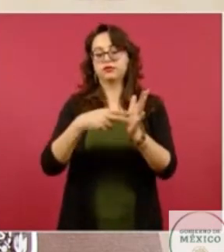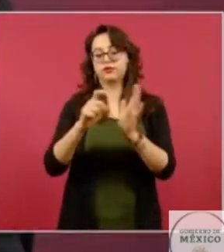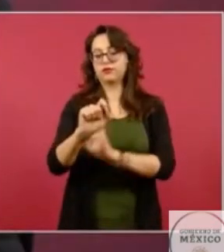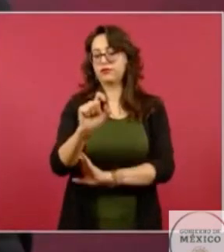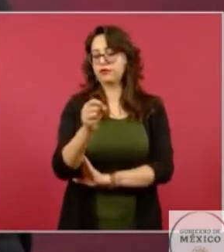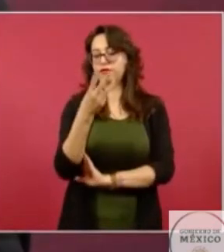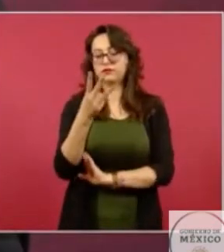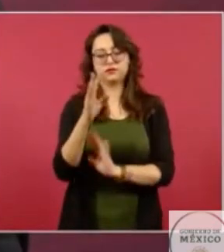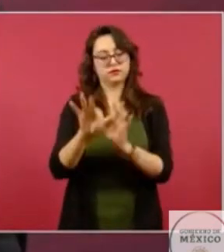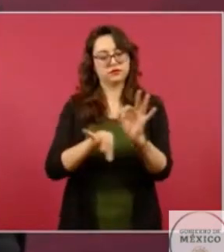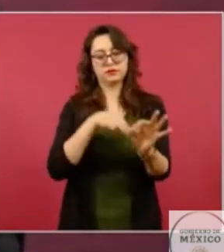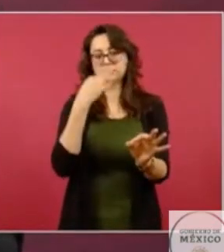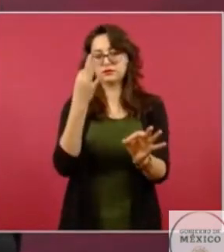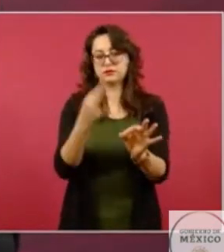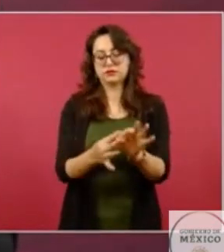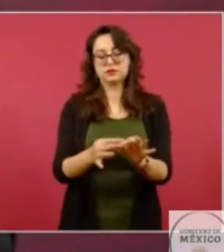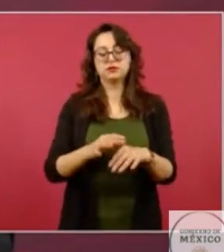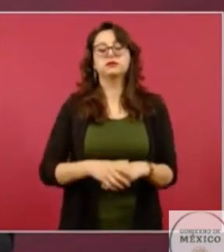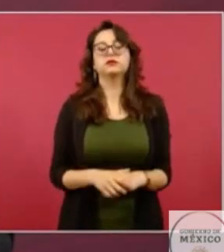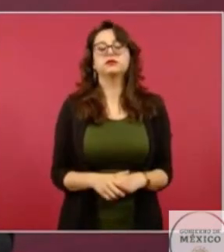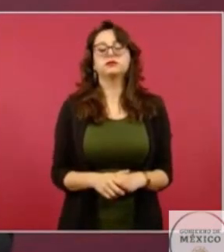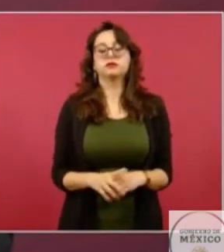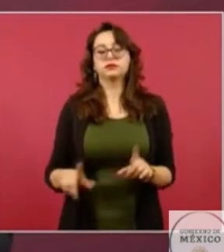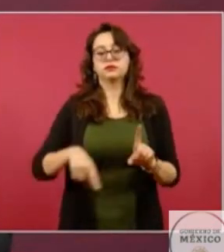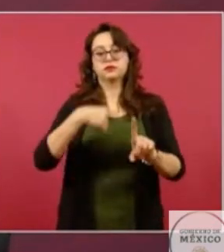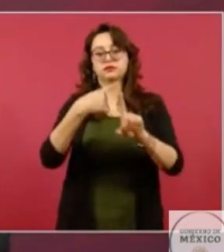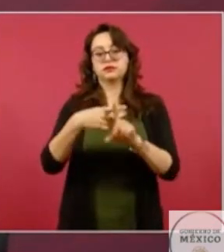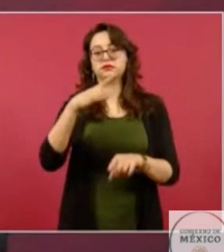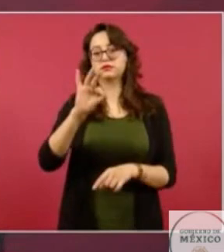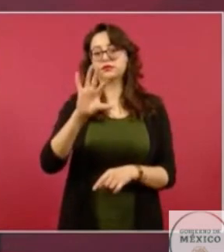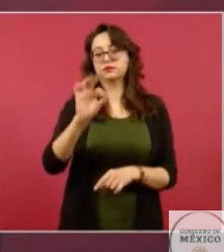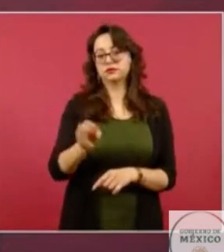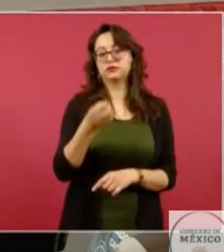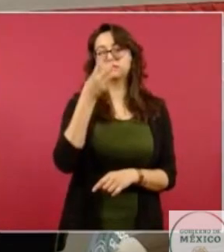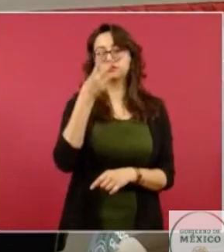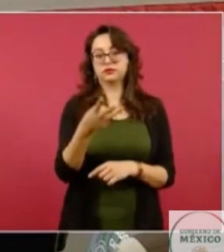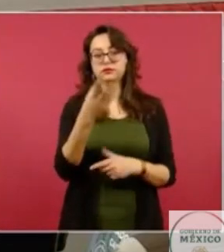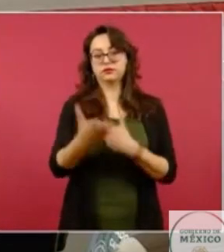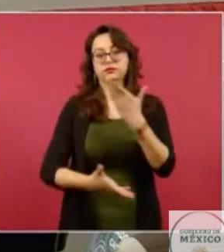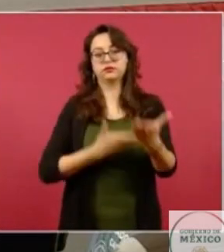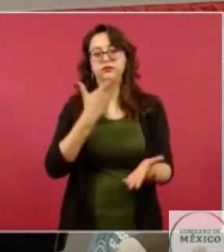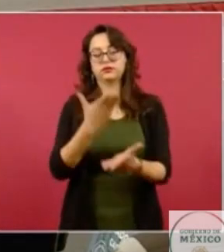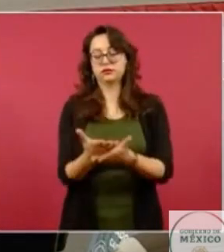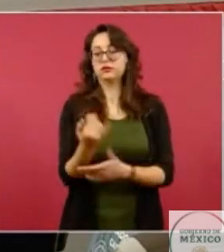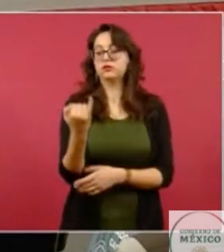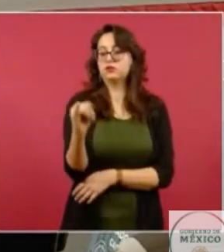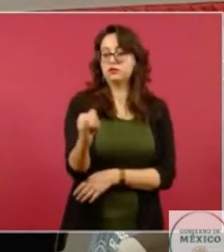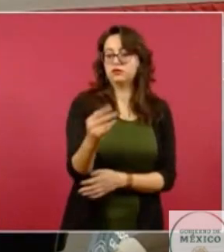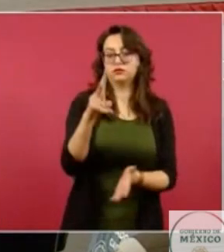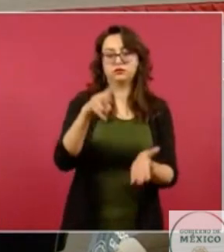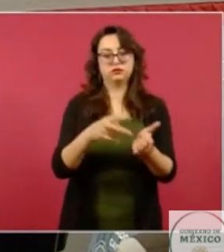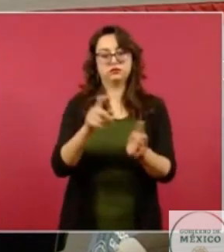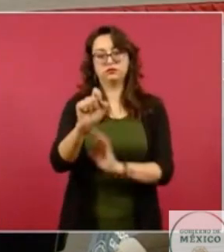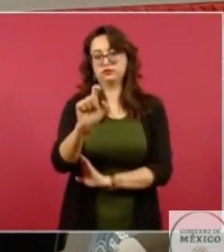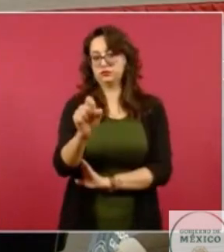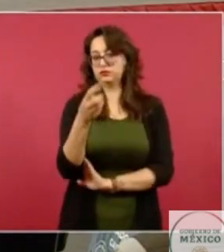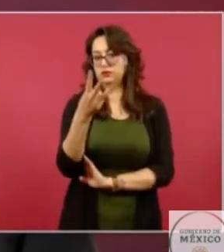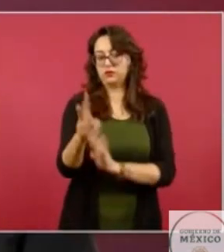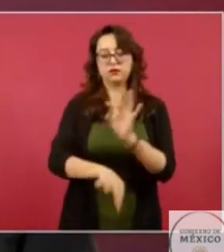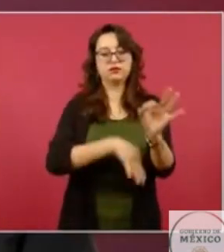2023, 47 servicios se concluirán en junio del 2023. Paquete